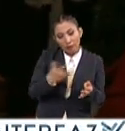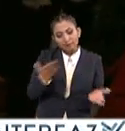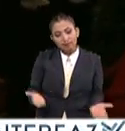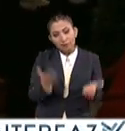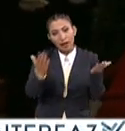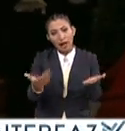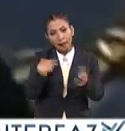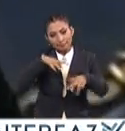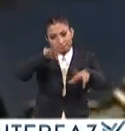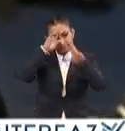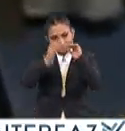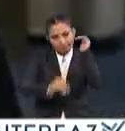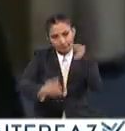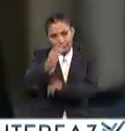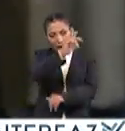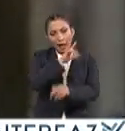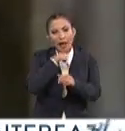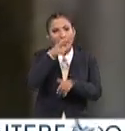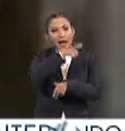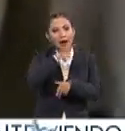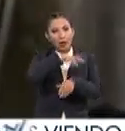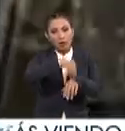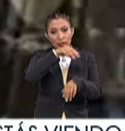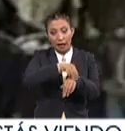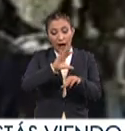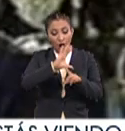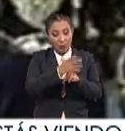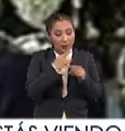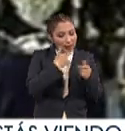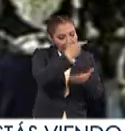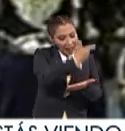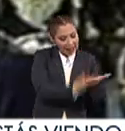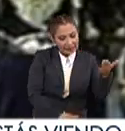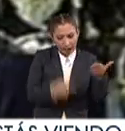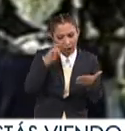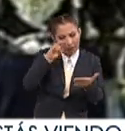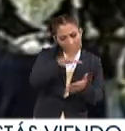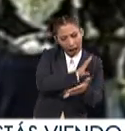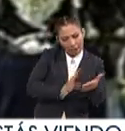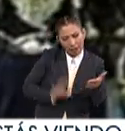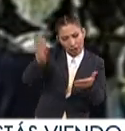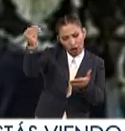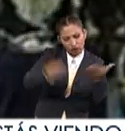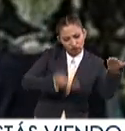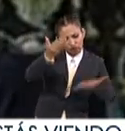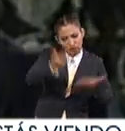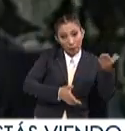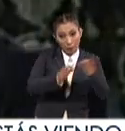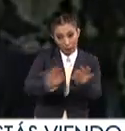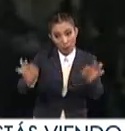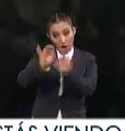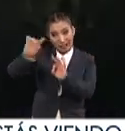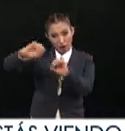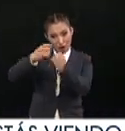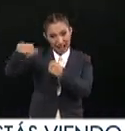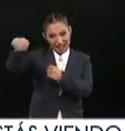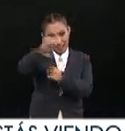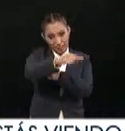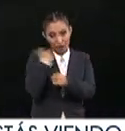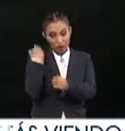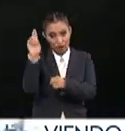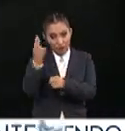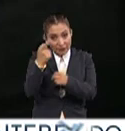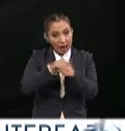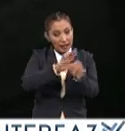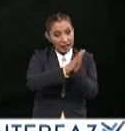vigor y la majestad de la lengua sueca. El comité prepara una lista a partir de los candidatos presentados por importantes organismos